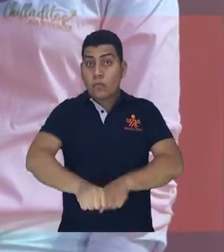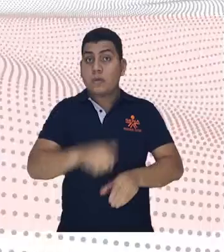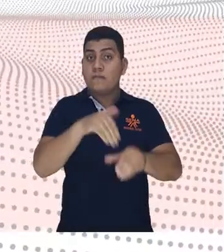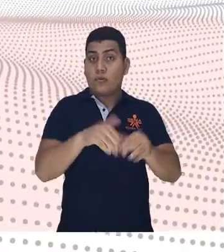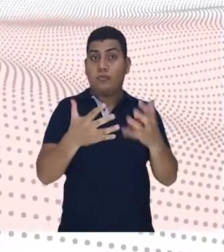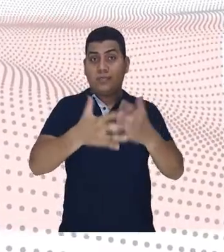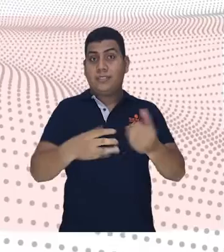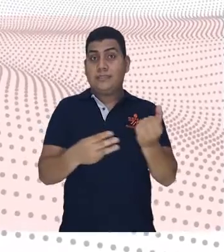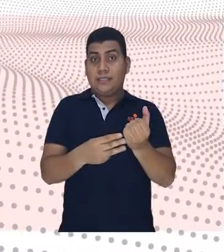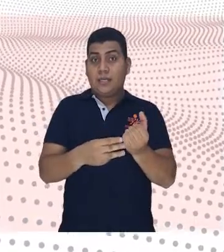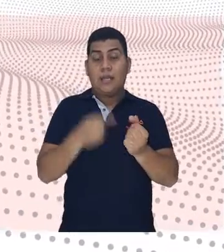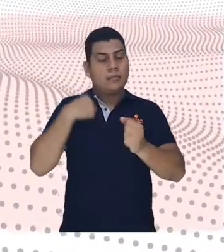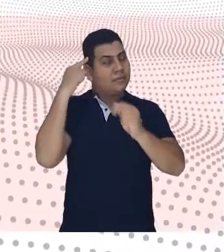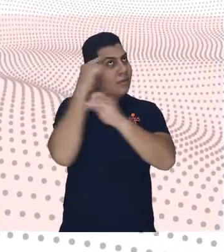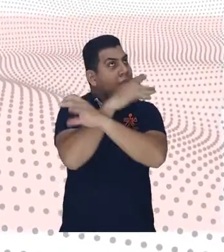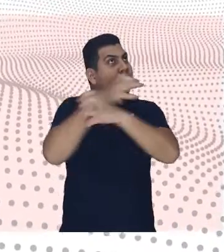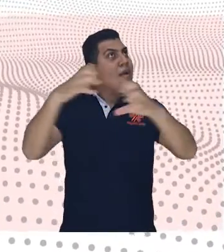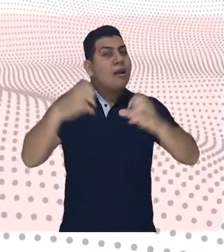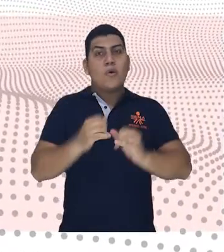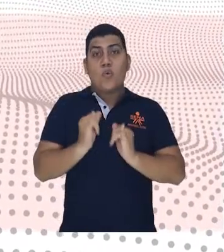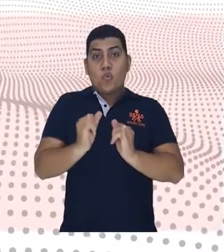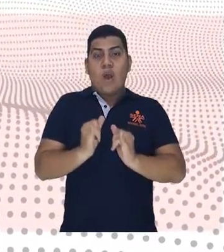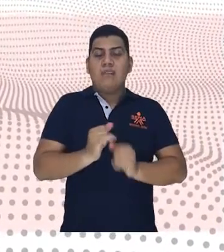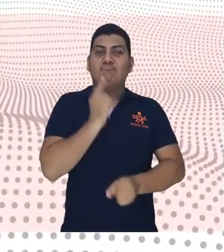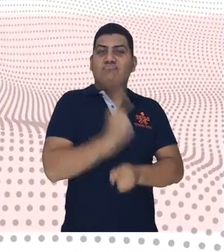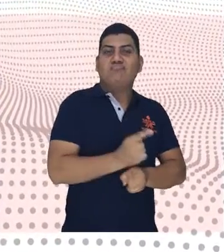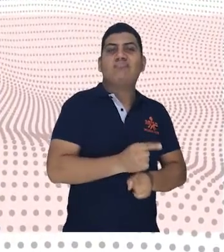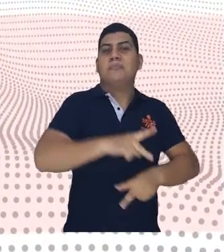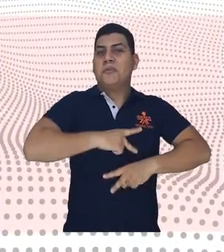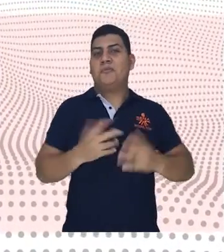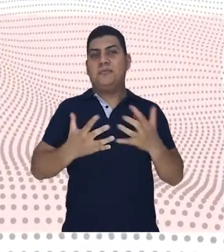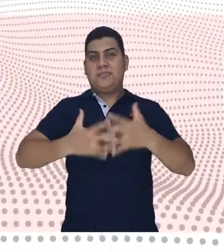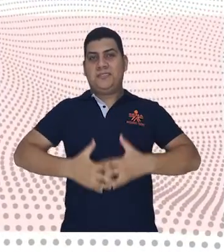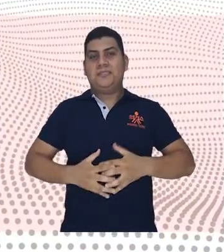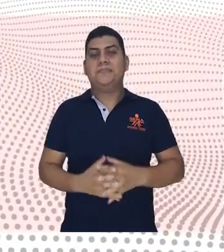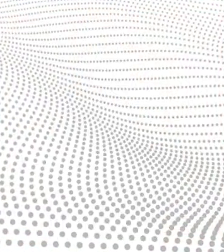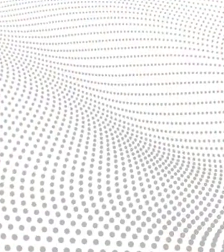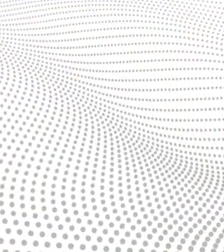acerquen a Fondo Emprender del Sena Sucre y así como yo puedan hacer realidad sus sueños de crear su propia empresa.